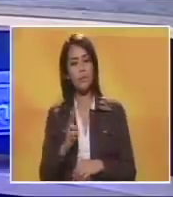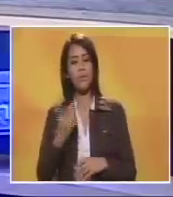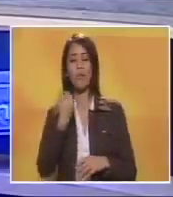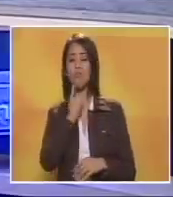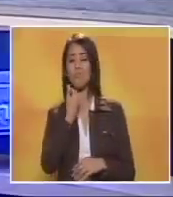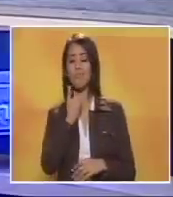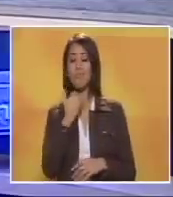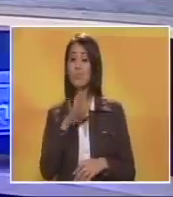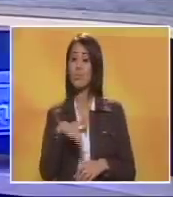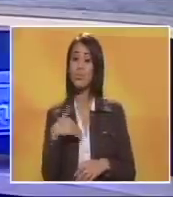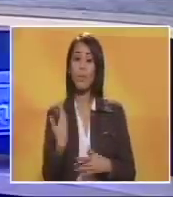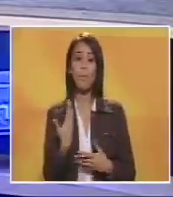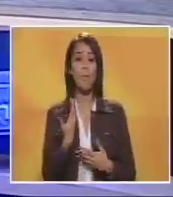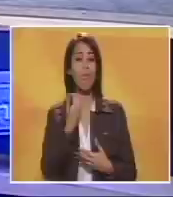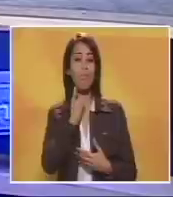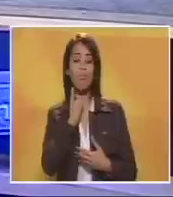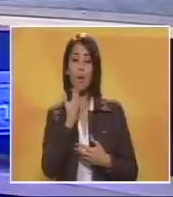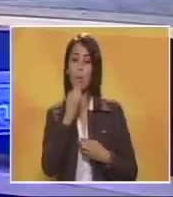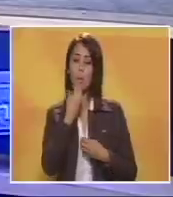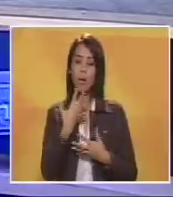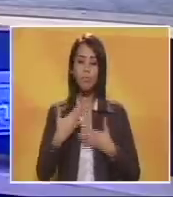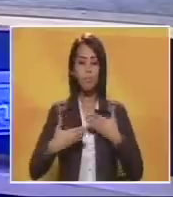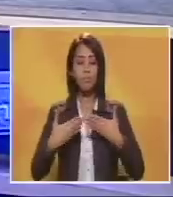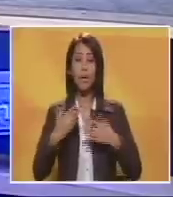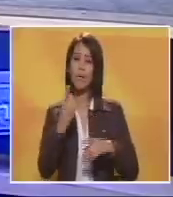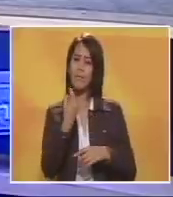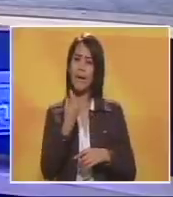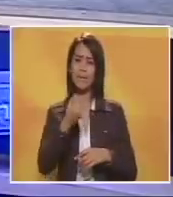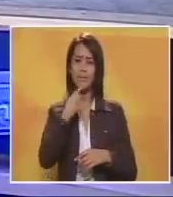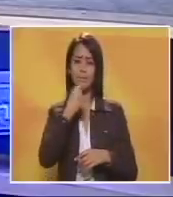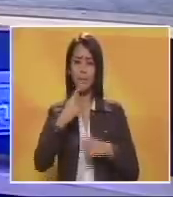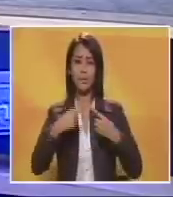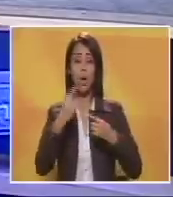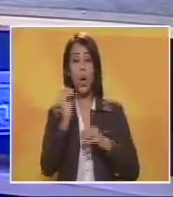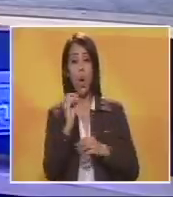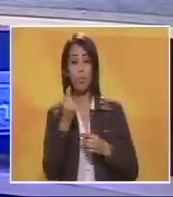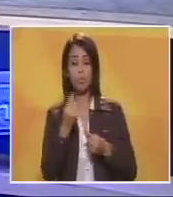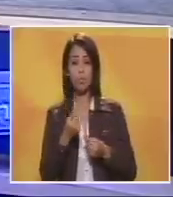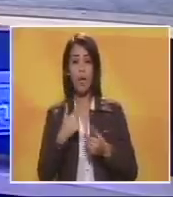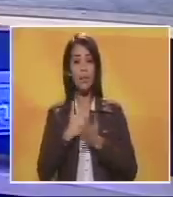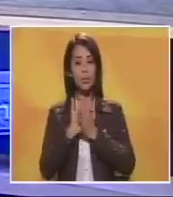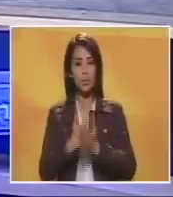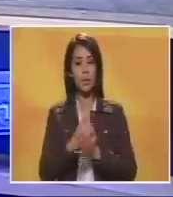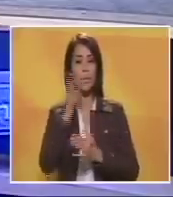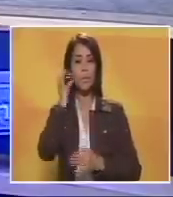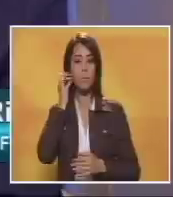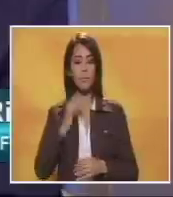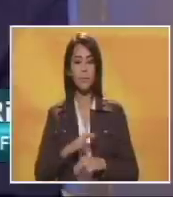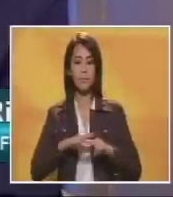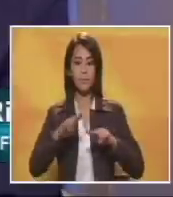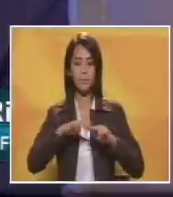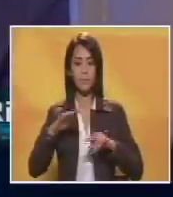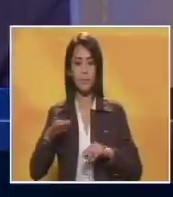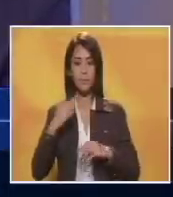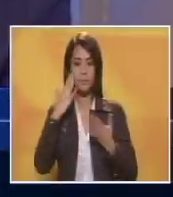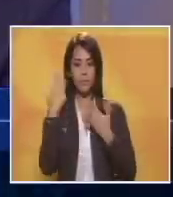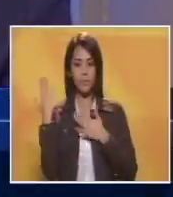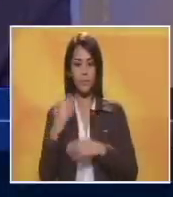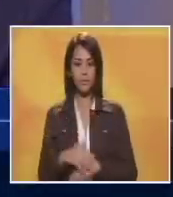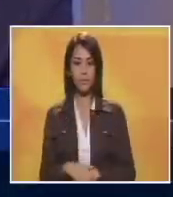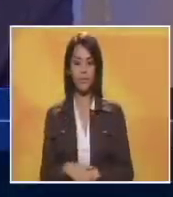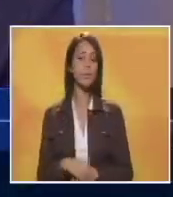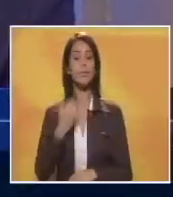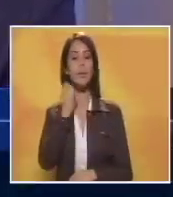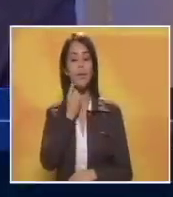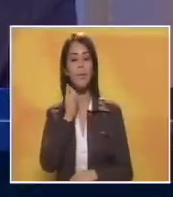enfermedades que no pueden ser curadas por falta de medicamentos o recursos económicos. Ayudemos a Estefanía. Estefanía es portadora